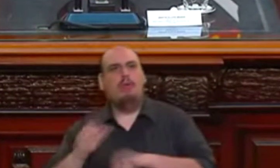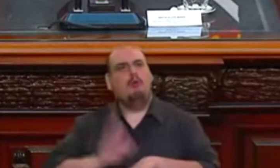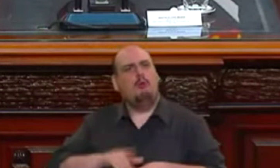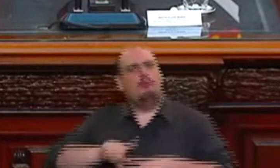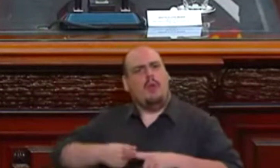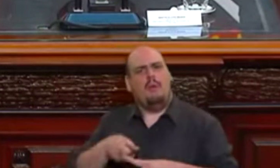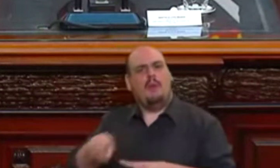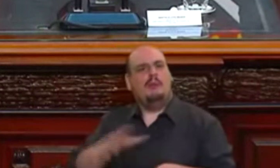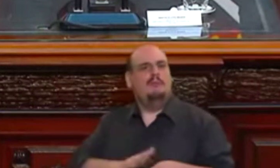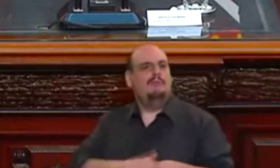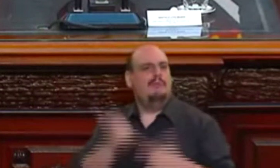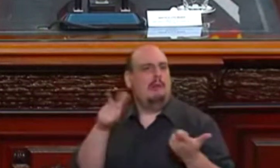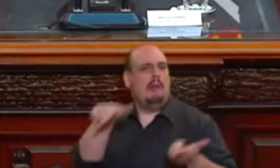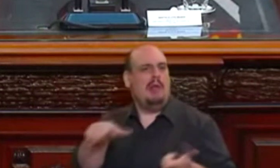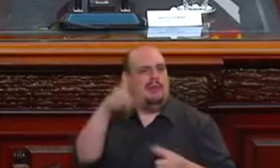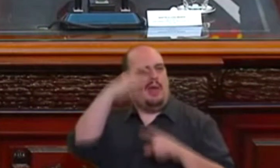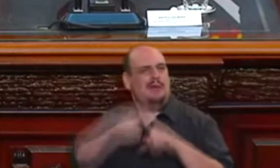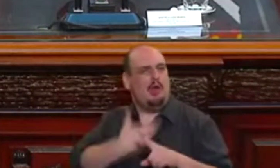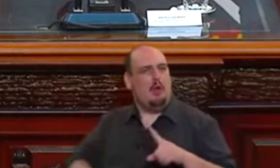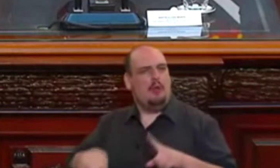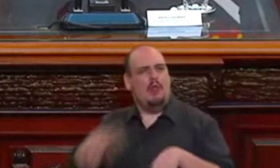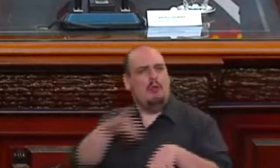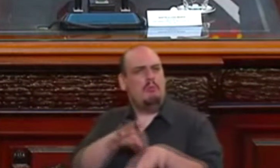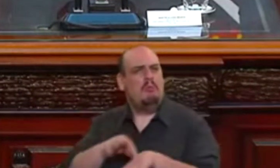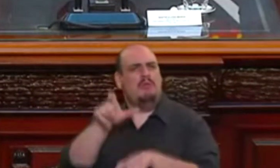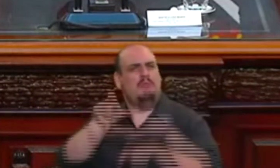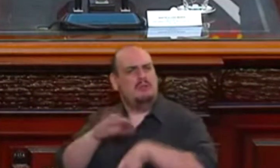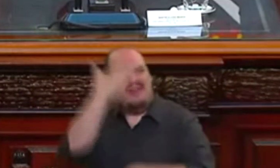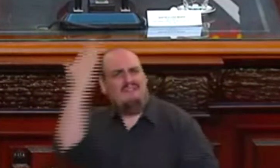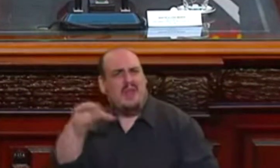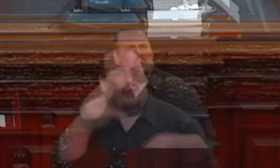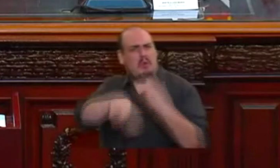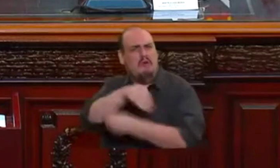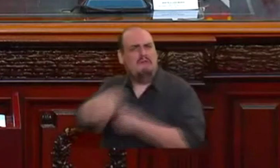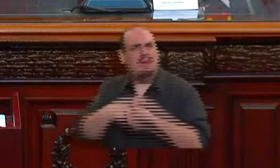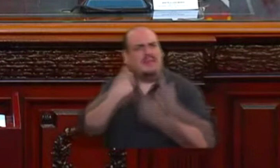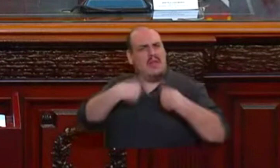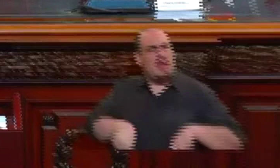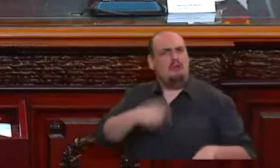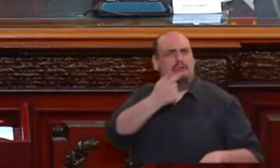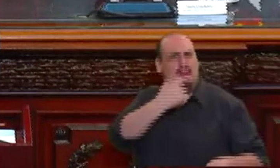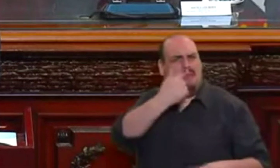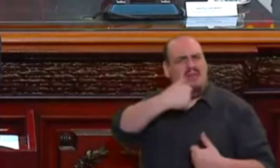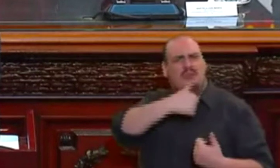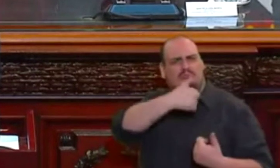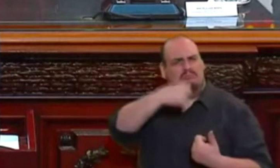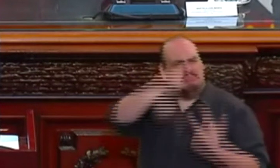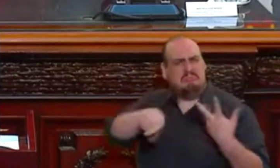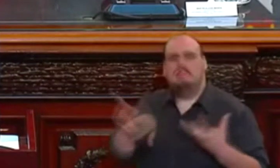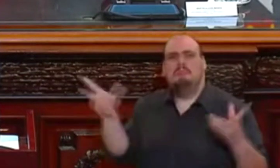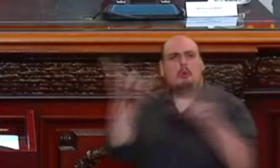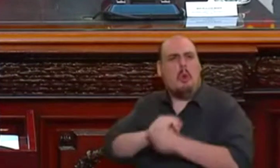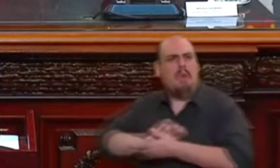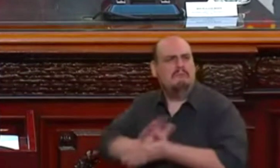fiscal. El presidente anticipó que pronto se va a enviar una nueva versión de la ley ómnibus y destacó el trabajo excepcional que está